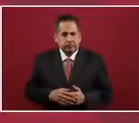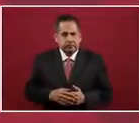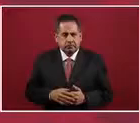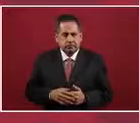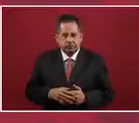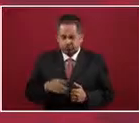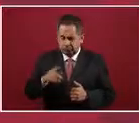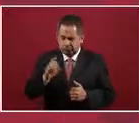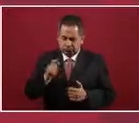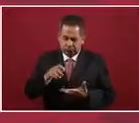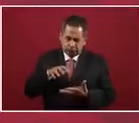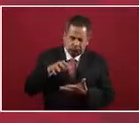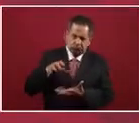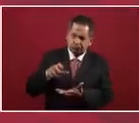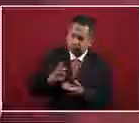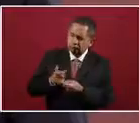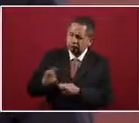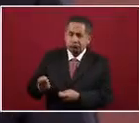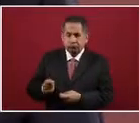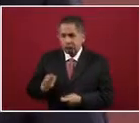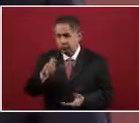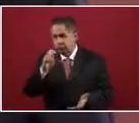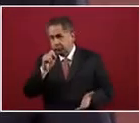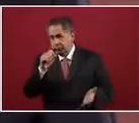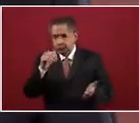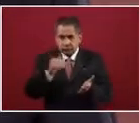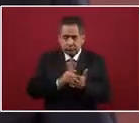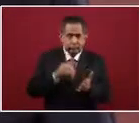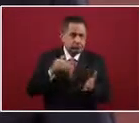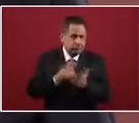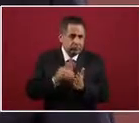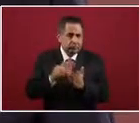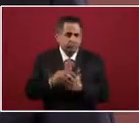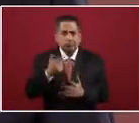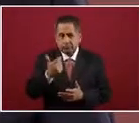una inversión de 60 mil millones de pesos.